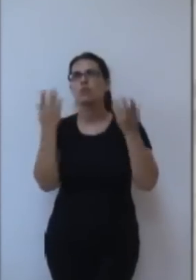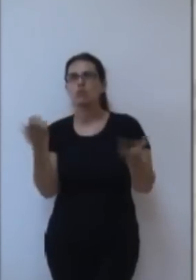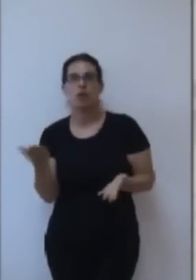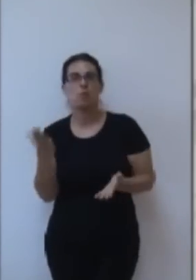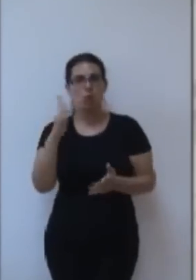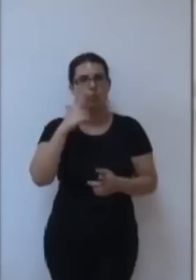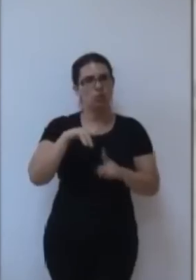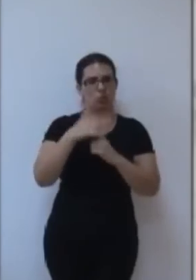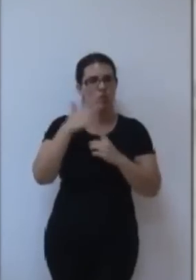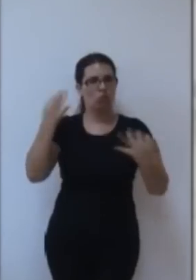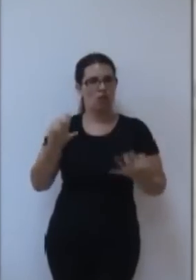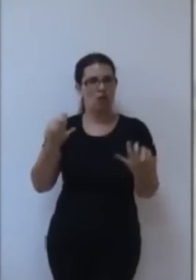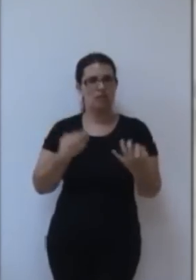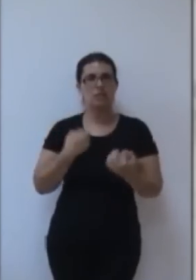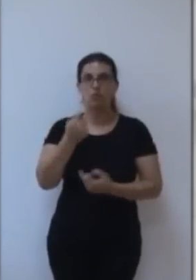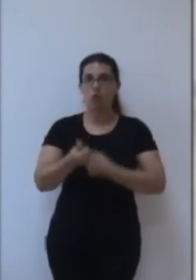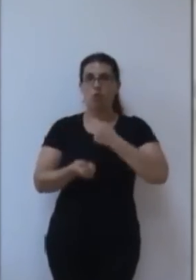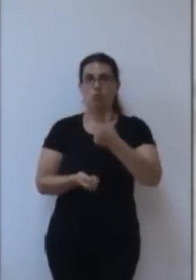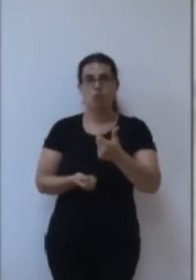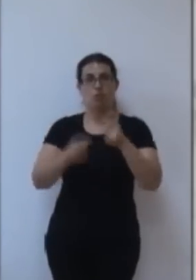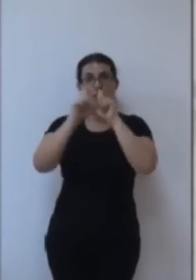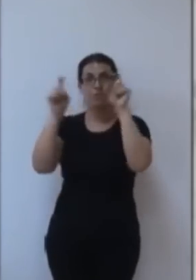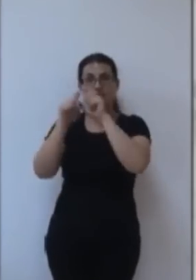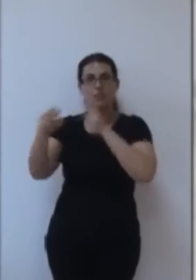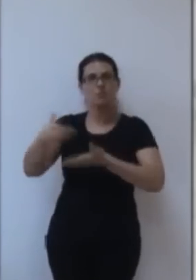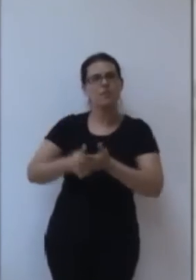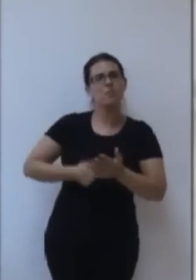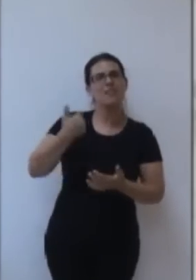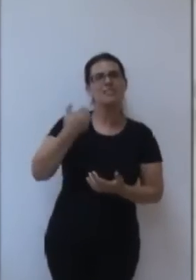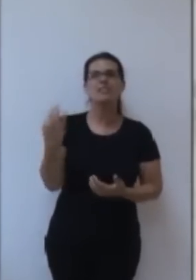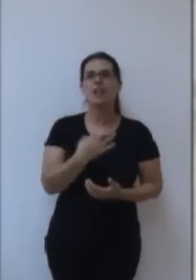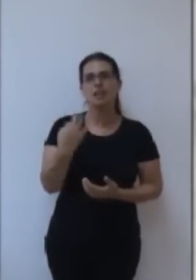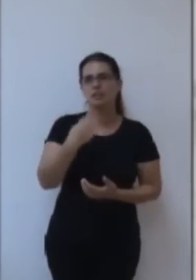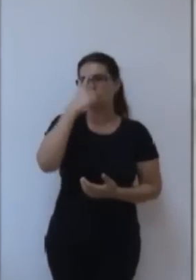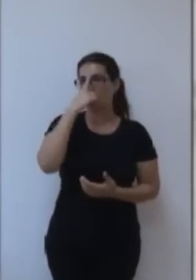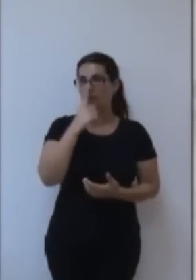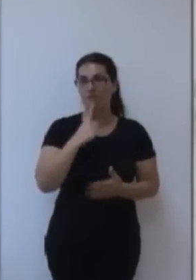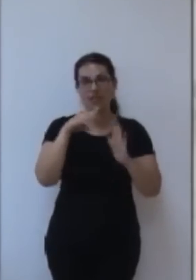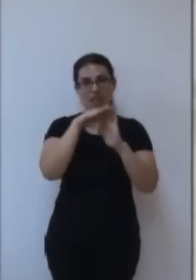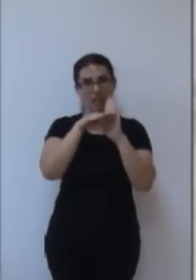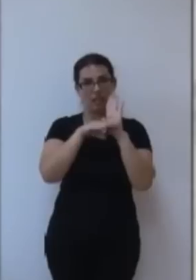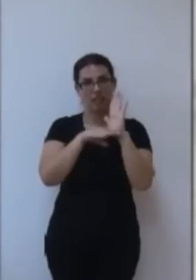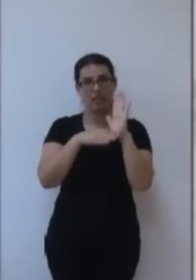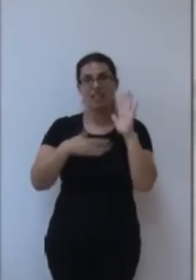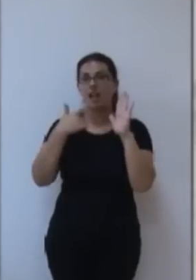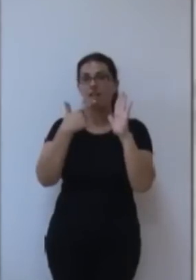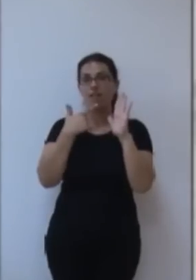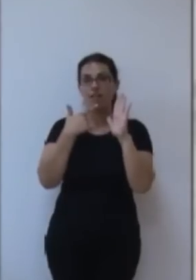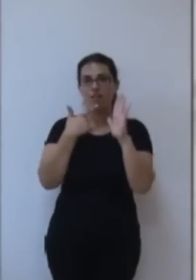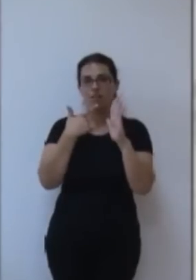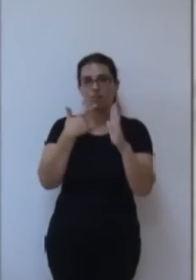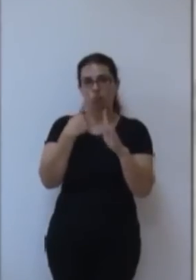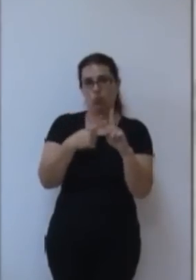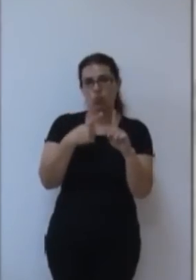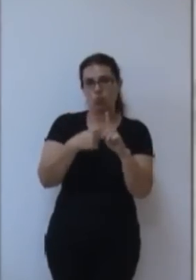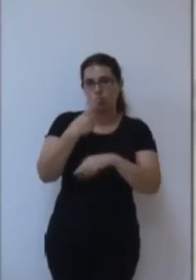y es que cada vez más las empresas lo que están pidiendo son perfiles en los que el nivel de usabilidad, ¿no?, del